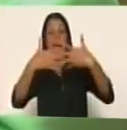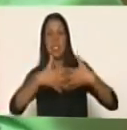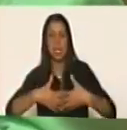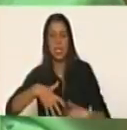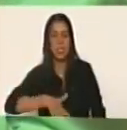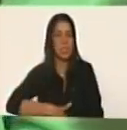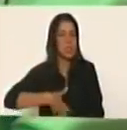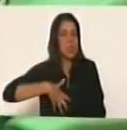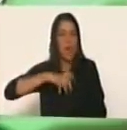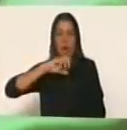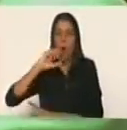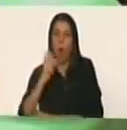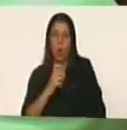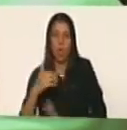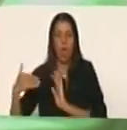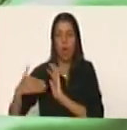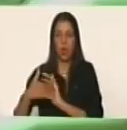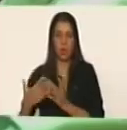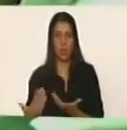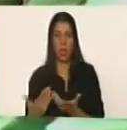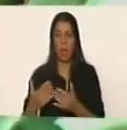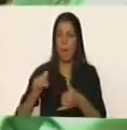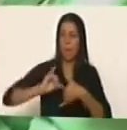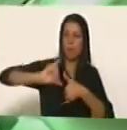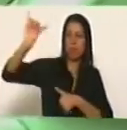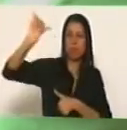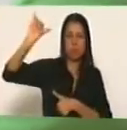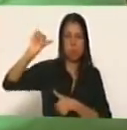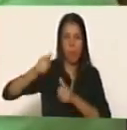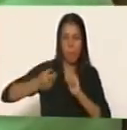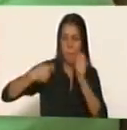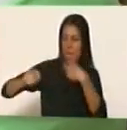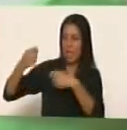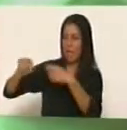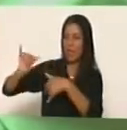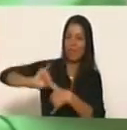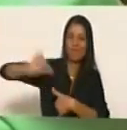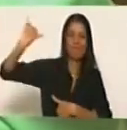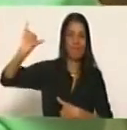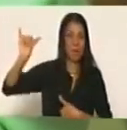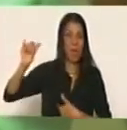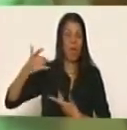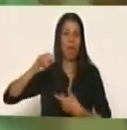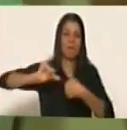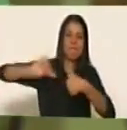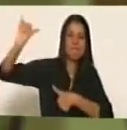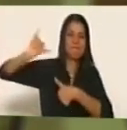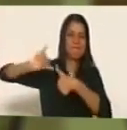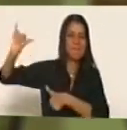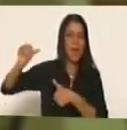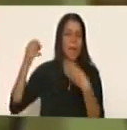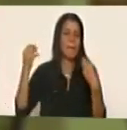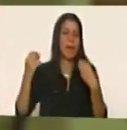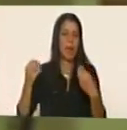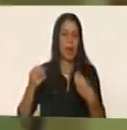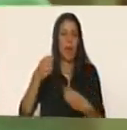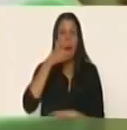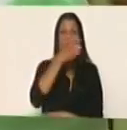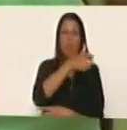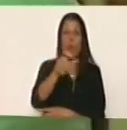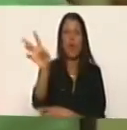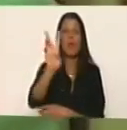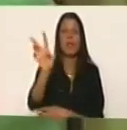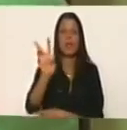es solamente que acapara y especula, es que acapara y especula para aniquilar la esperanza del